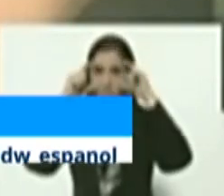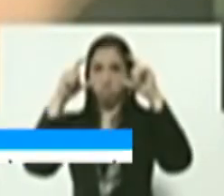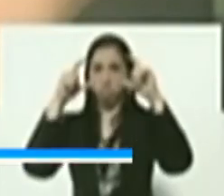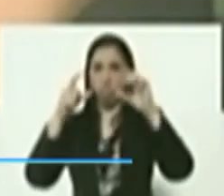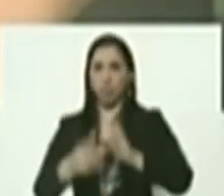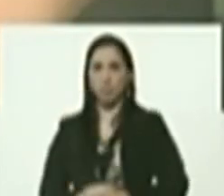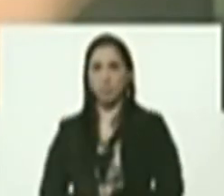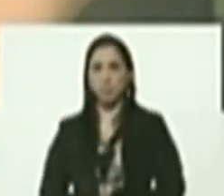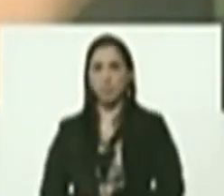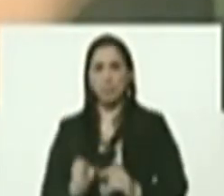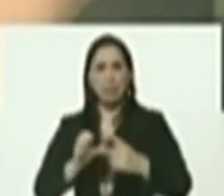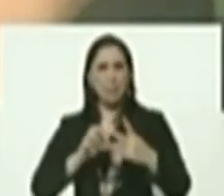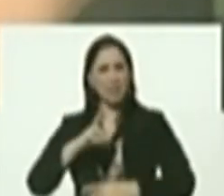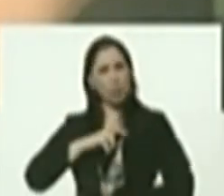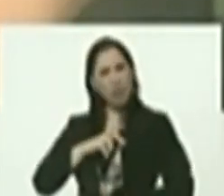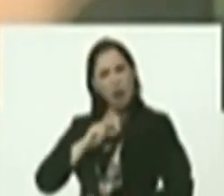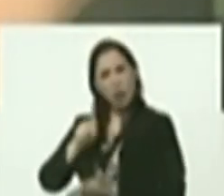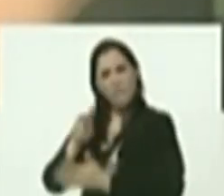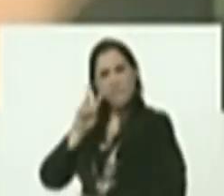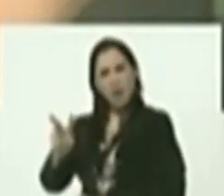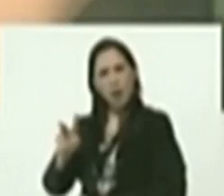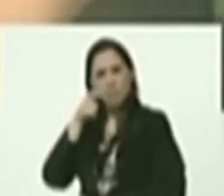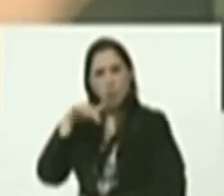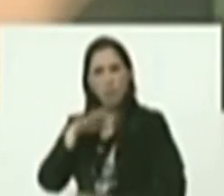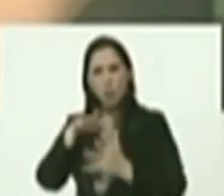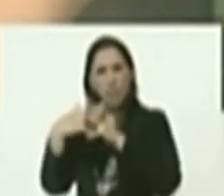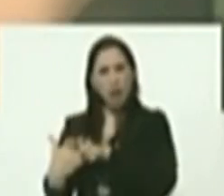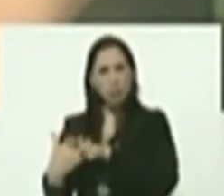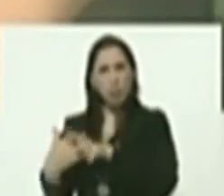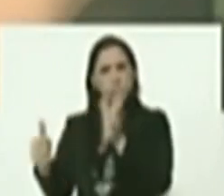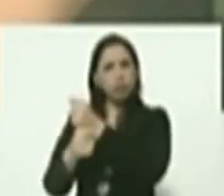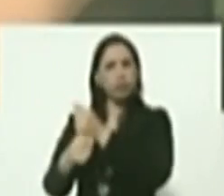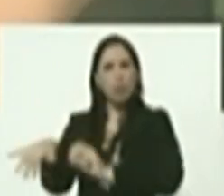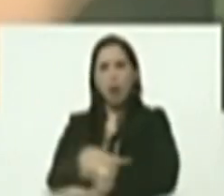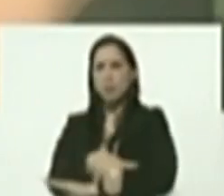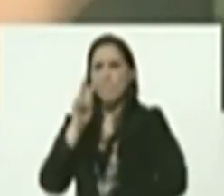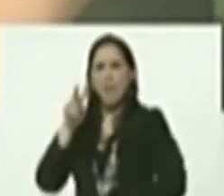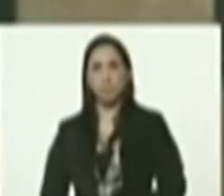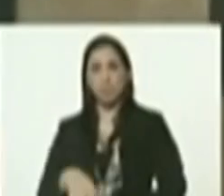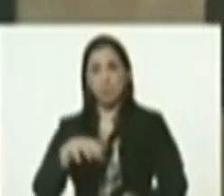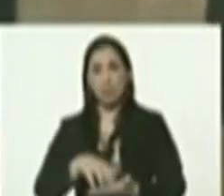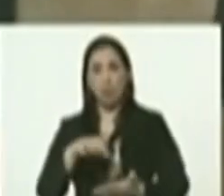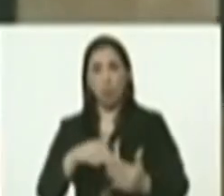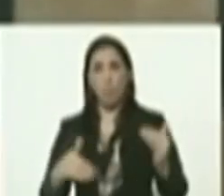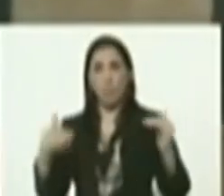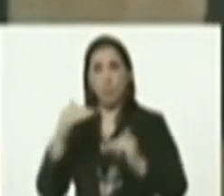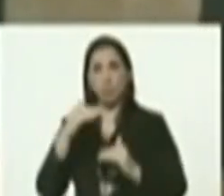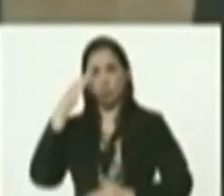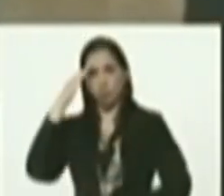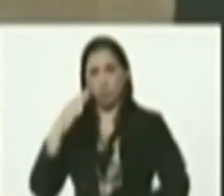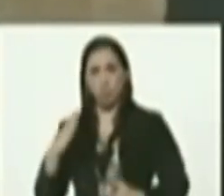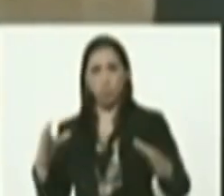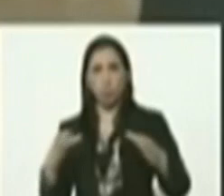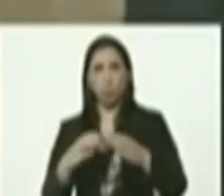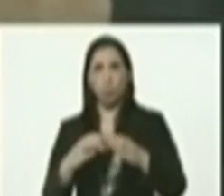con elementos raros que lleguen a su pueblo a su barrio en las calles mil ojos superior para el chavismo